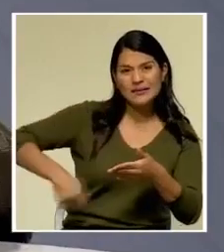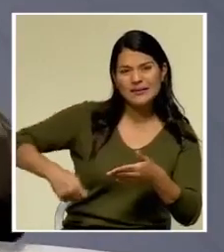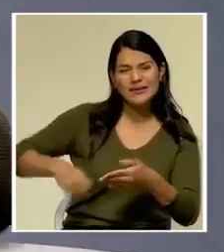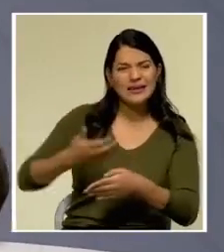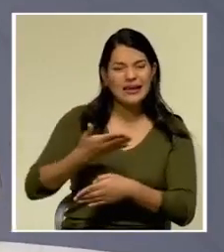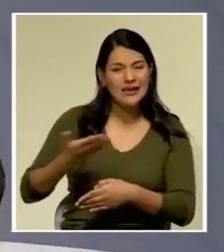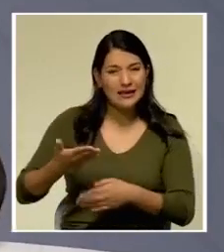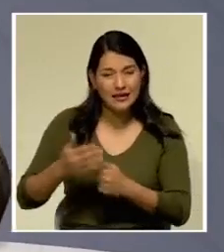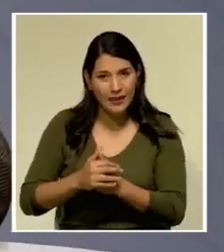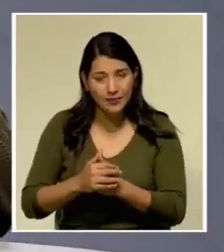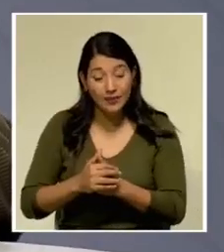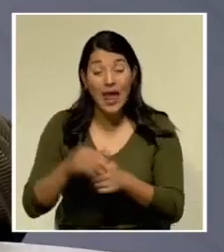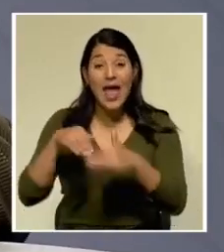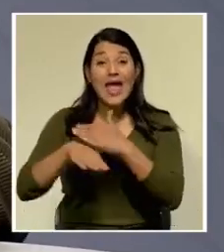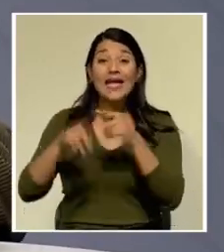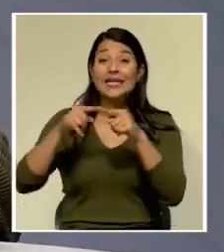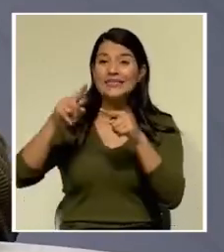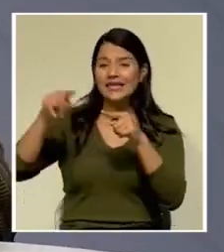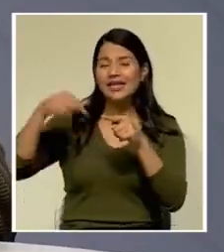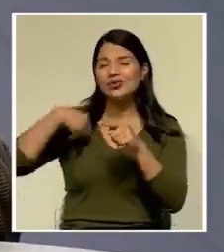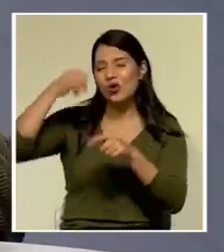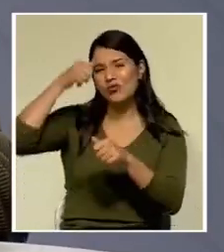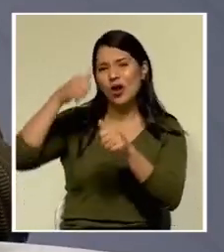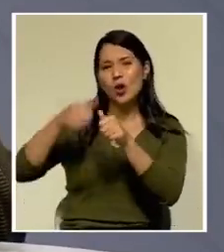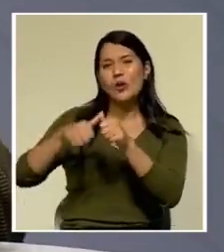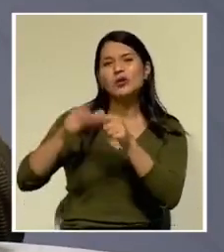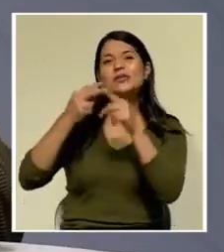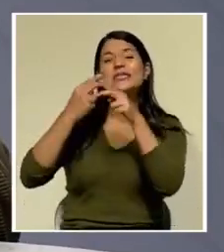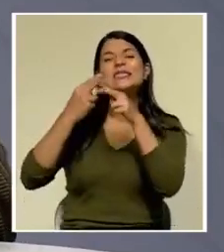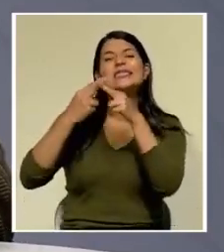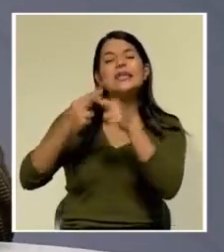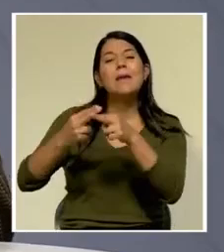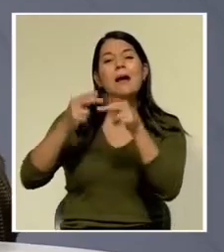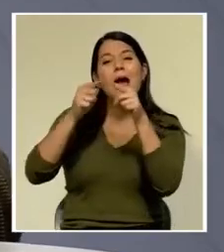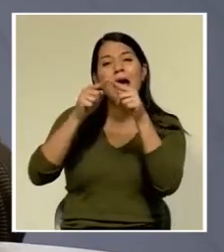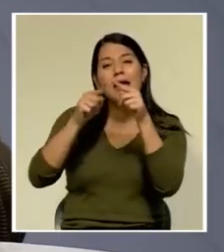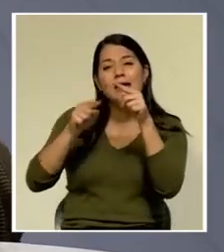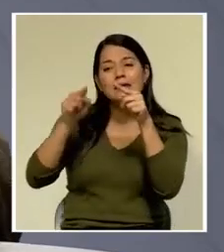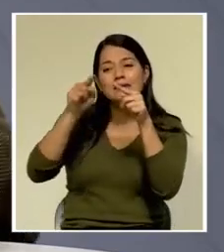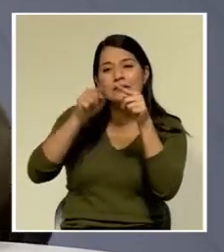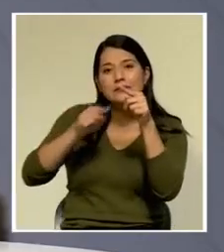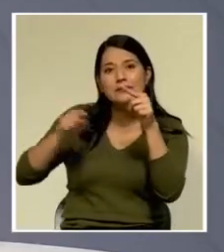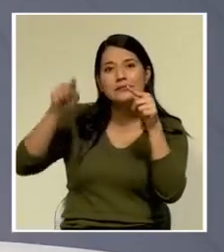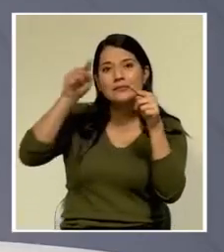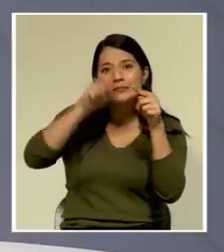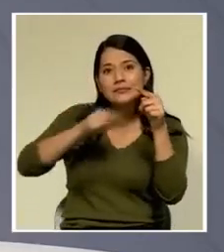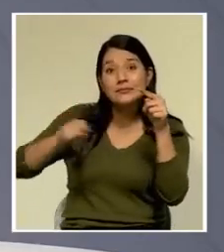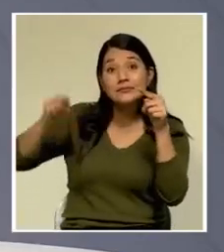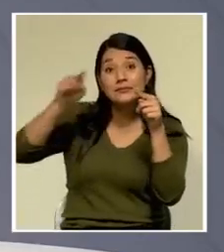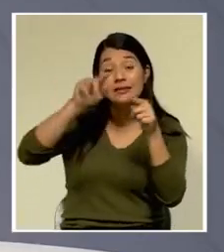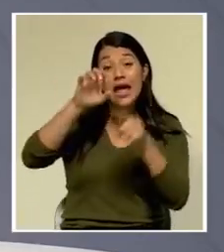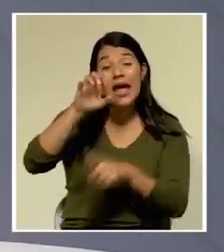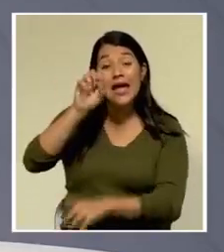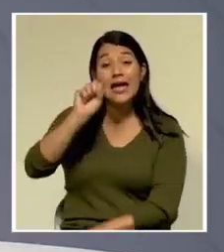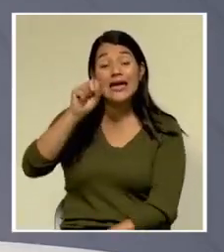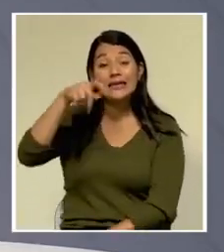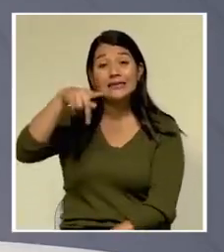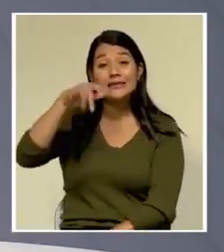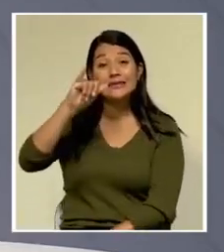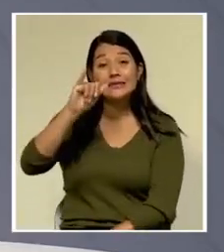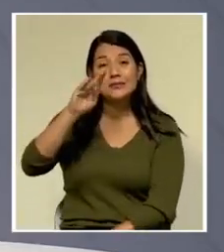estadística, recuerdo, Miguel Gómez nos hablaba de la famosa espiral del silencio, y que aquí en el contexto